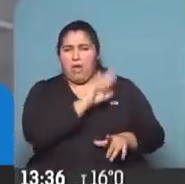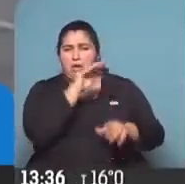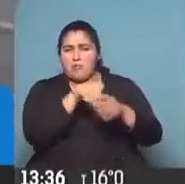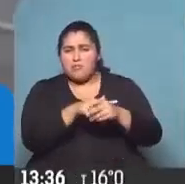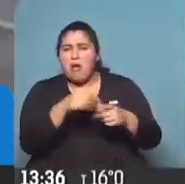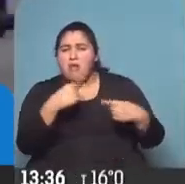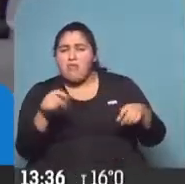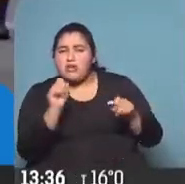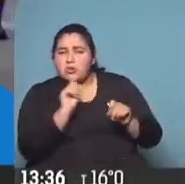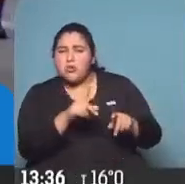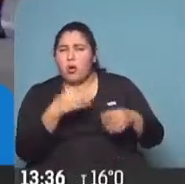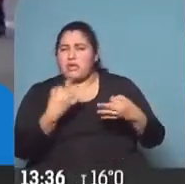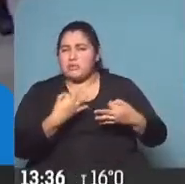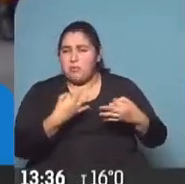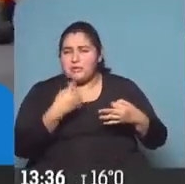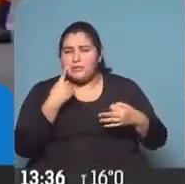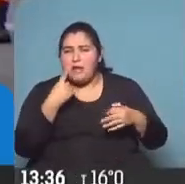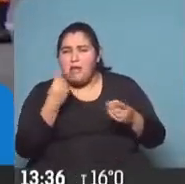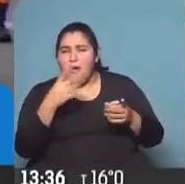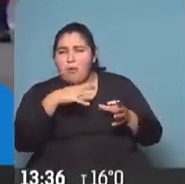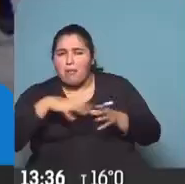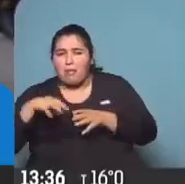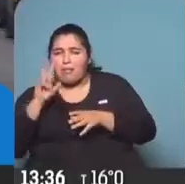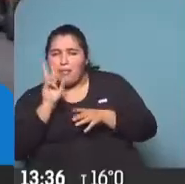tácticos en forma aislada